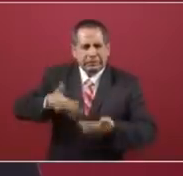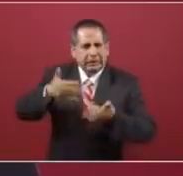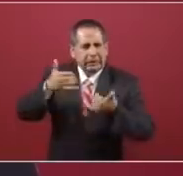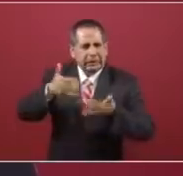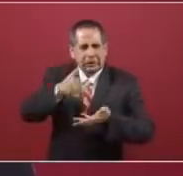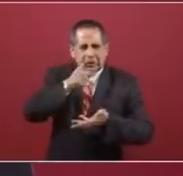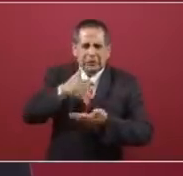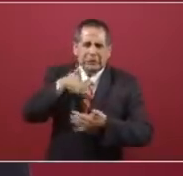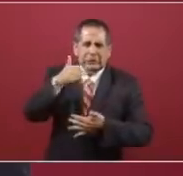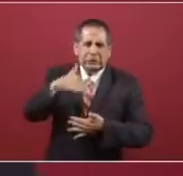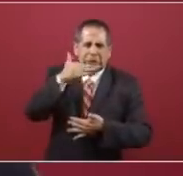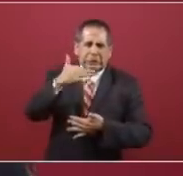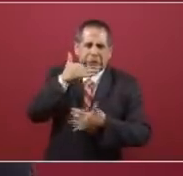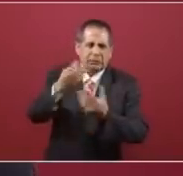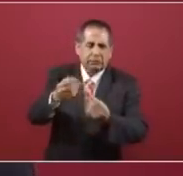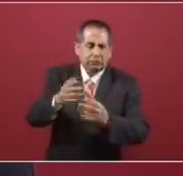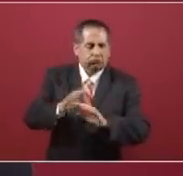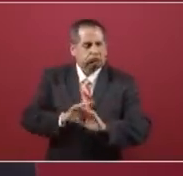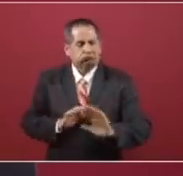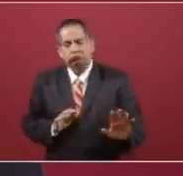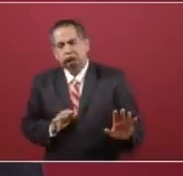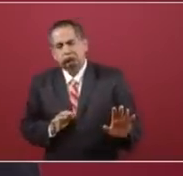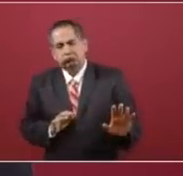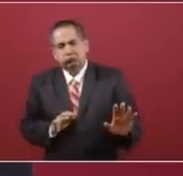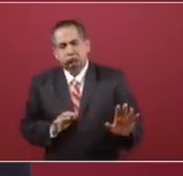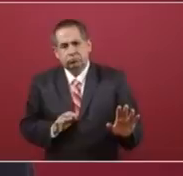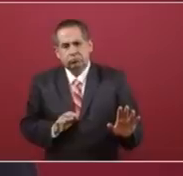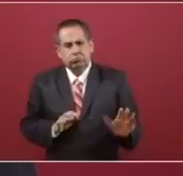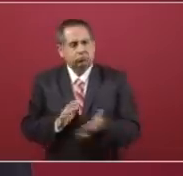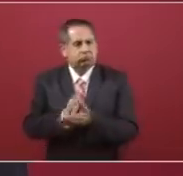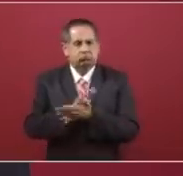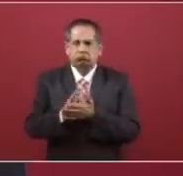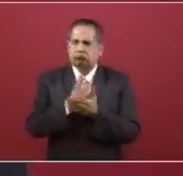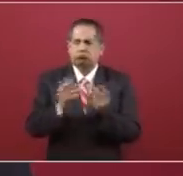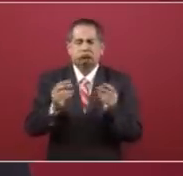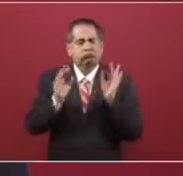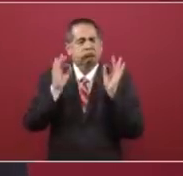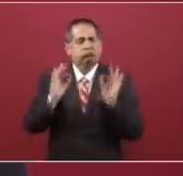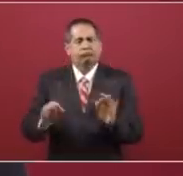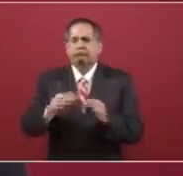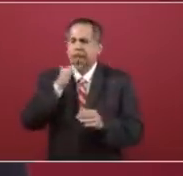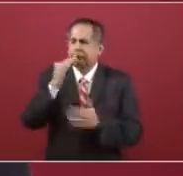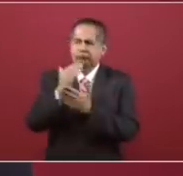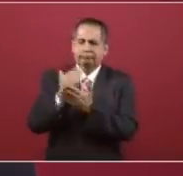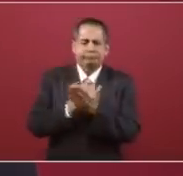de tanta corrupción y ahora está ya está, desapareció el charrito